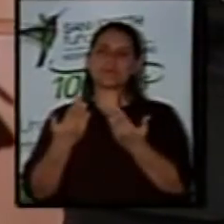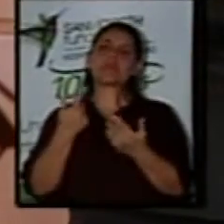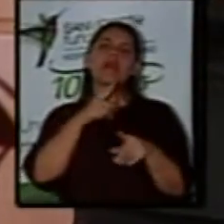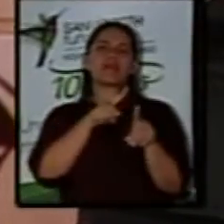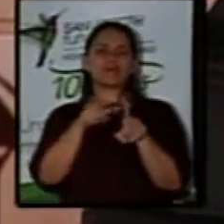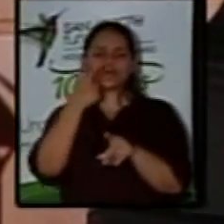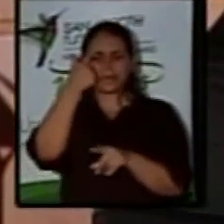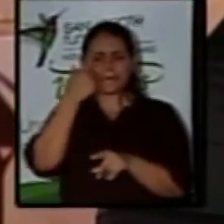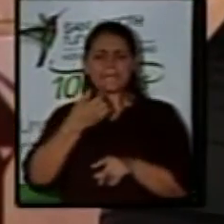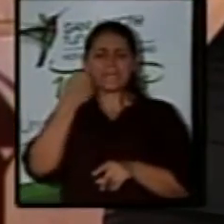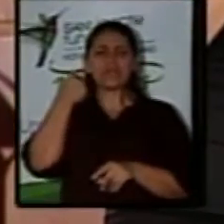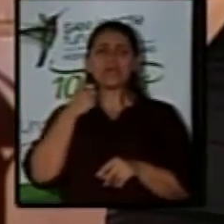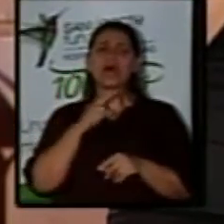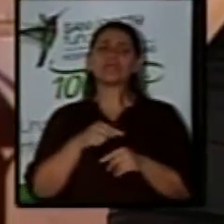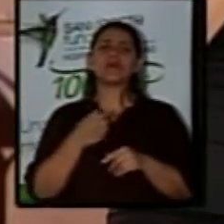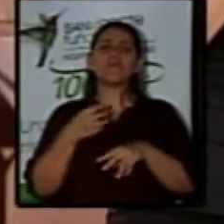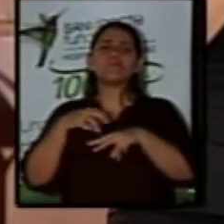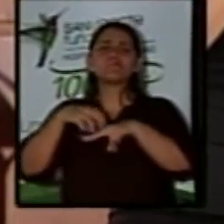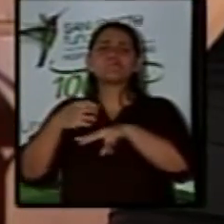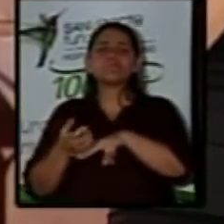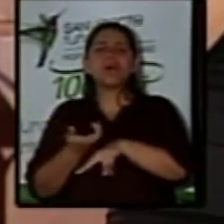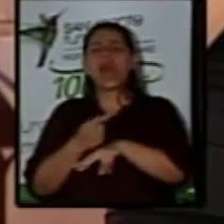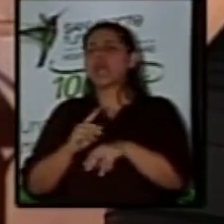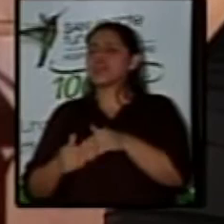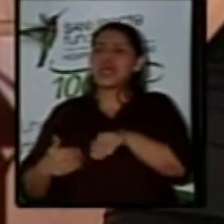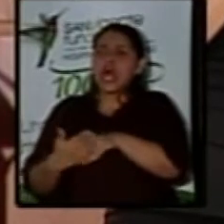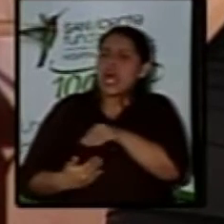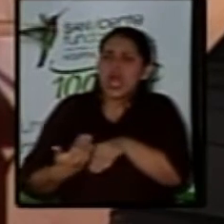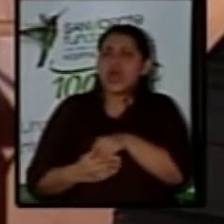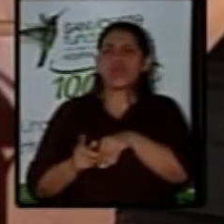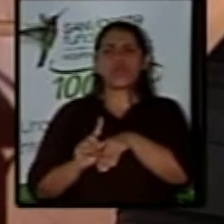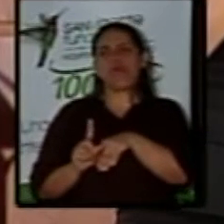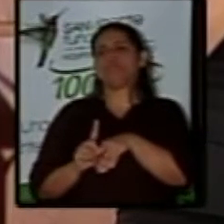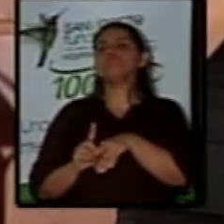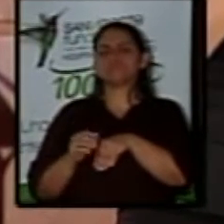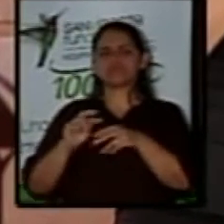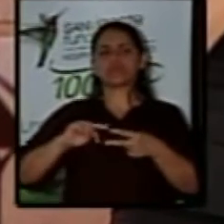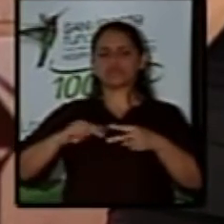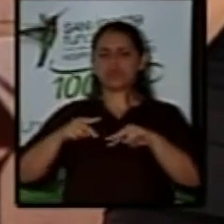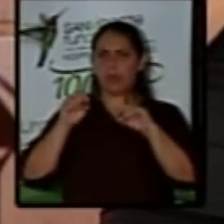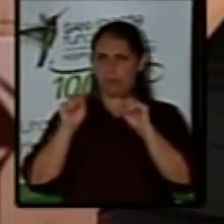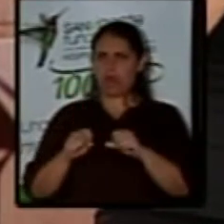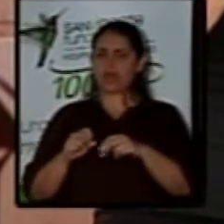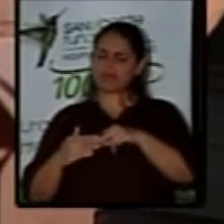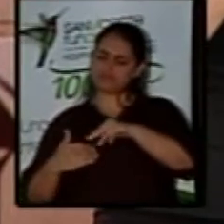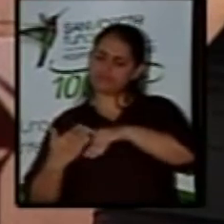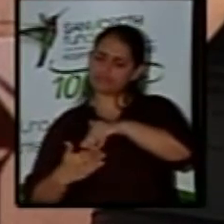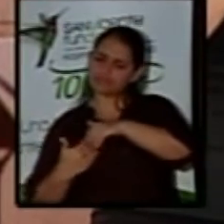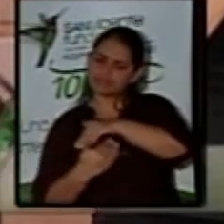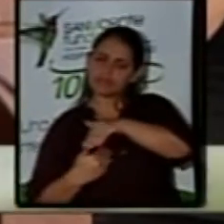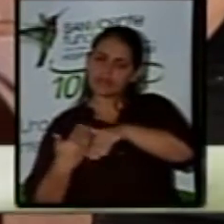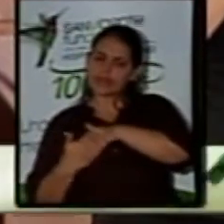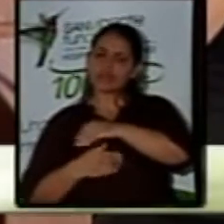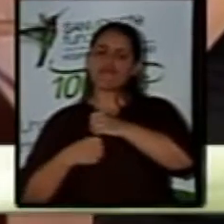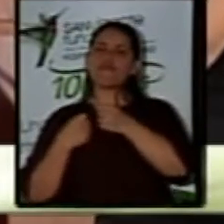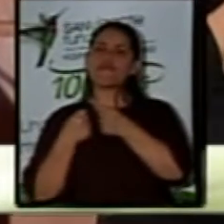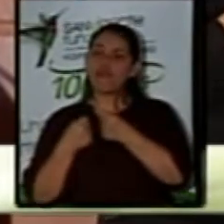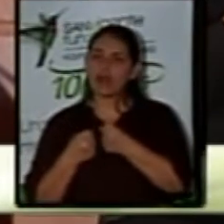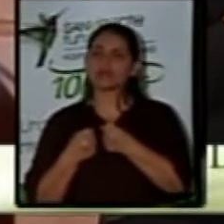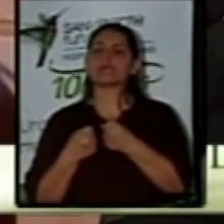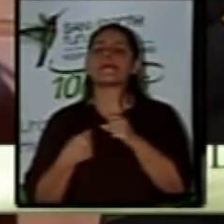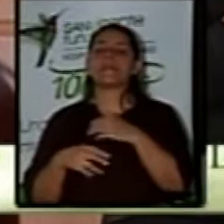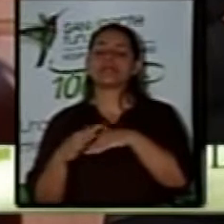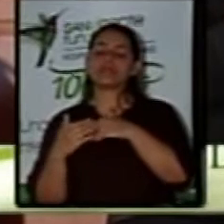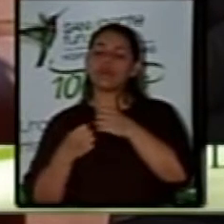él. Entonces, eso es un mito también que se tiene, que es que tengo la úlcera y no me la puedo apretar. Al contrario, necesita un gradiente elástico y